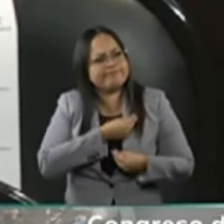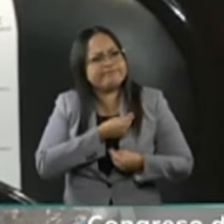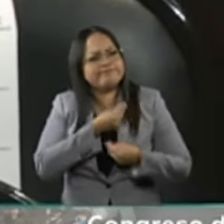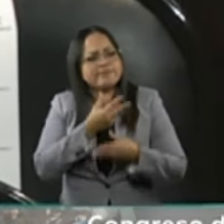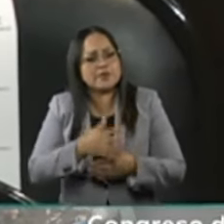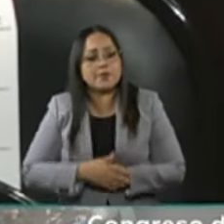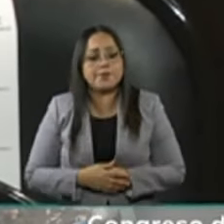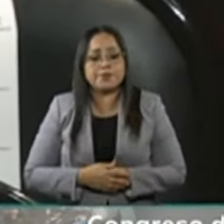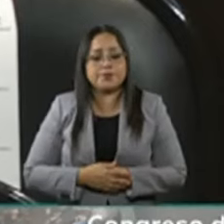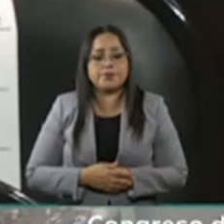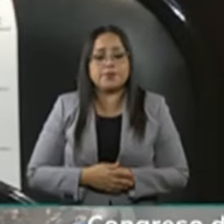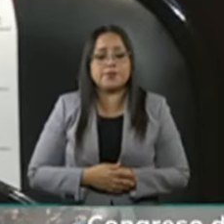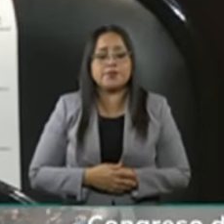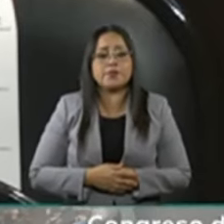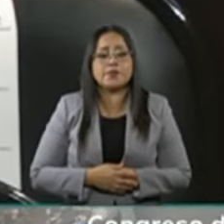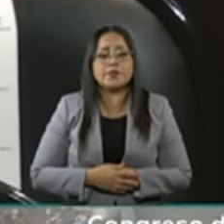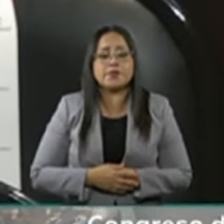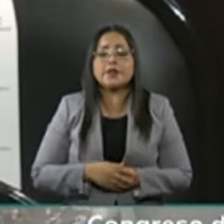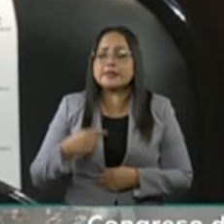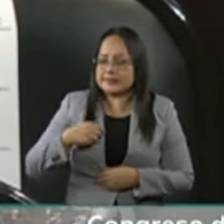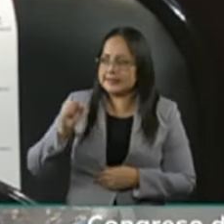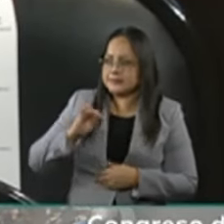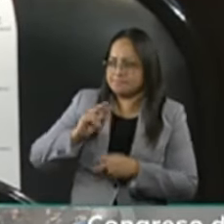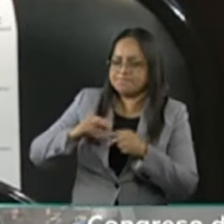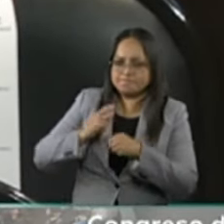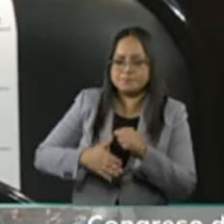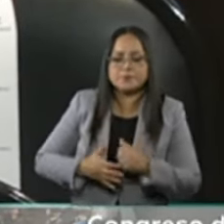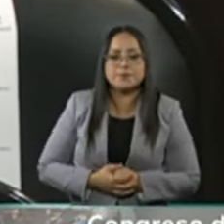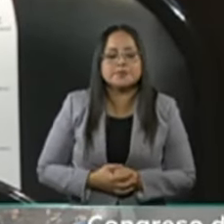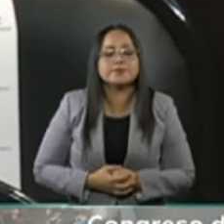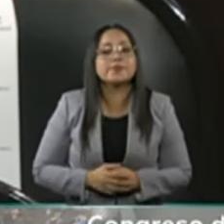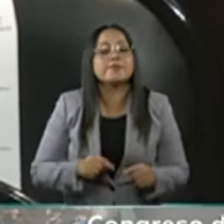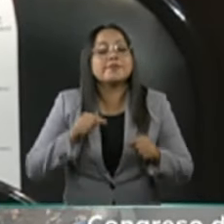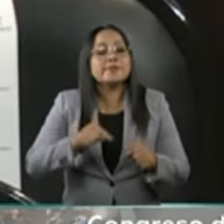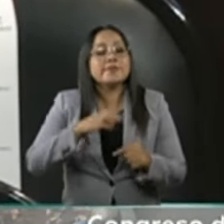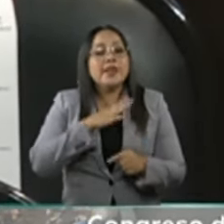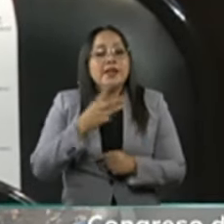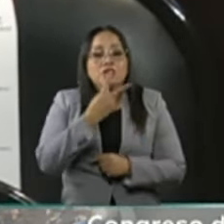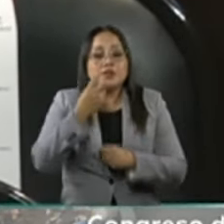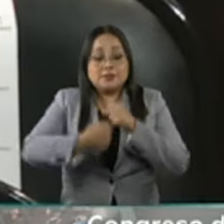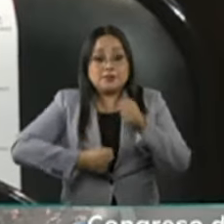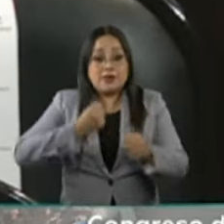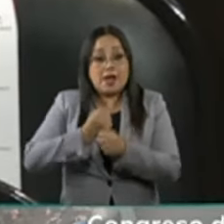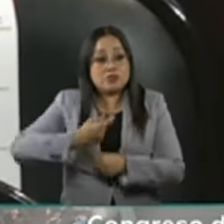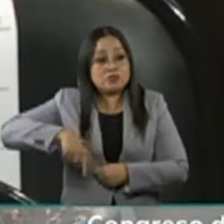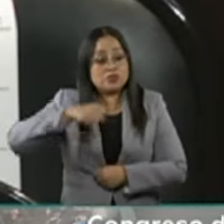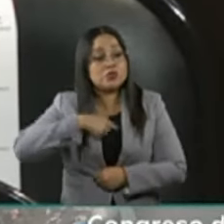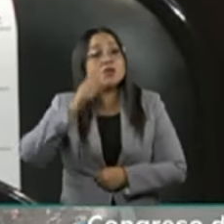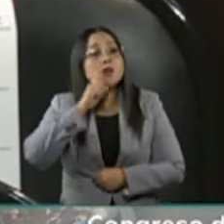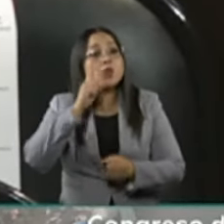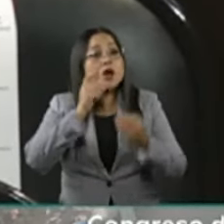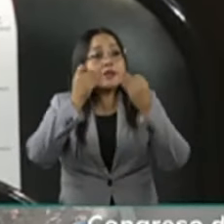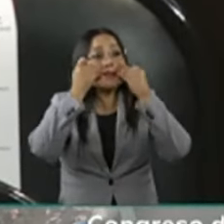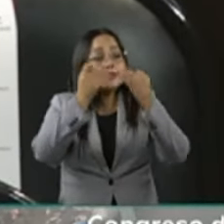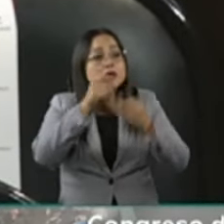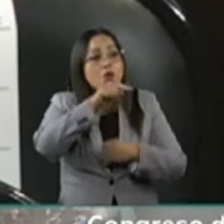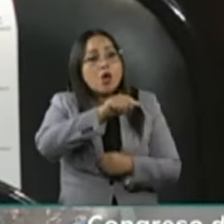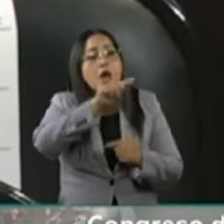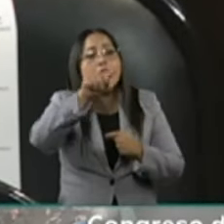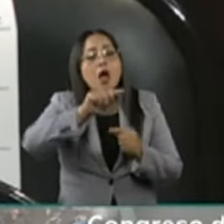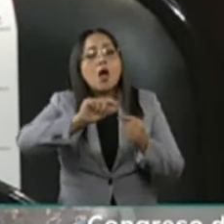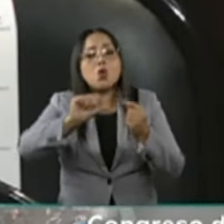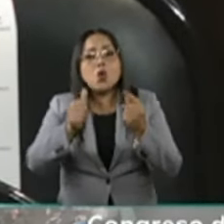lo digo porque los que estamos aquí, ya concluyo, lo digo porque por 200 años vimos las mujeres cambiar la banda